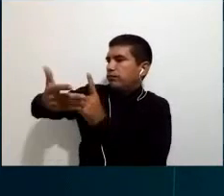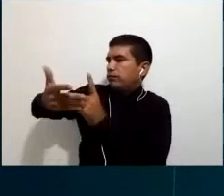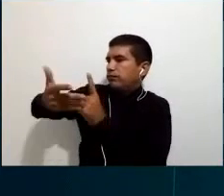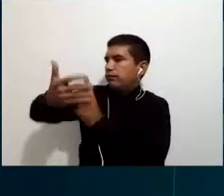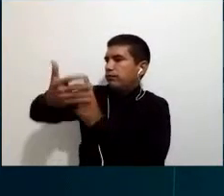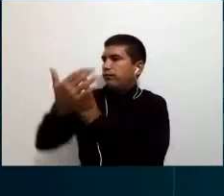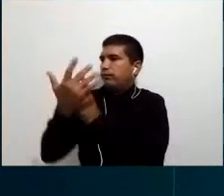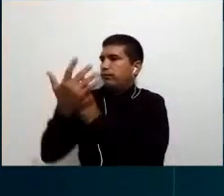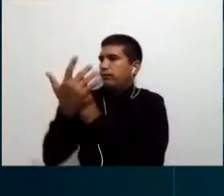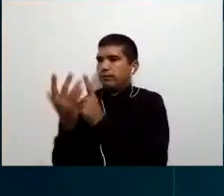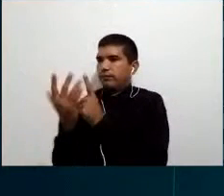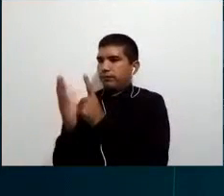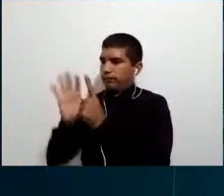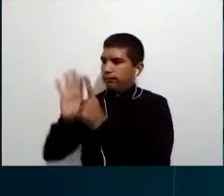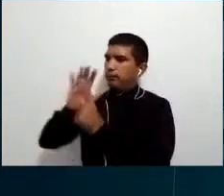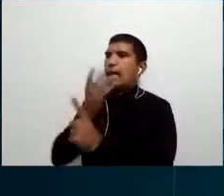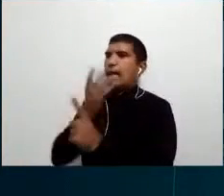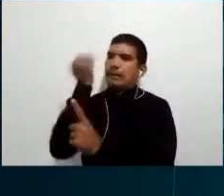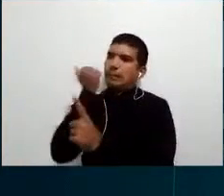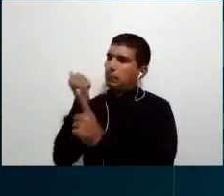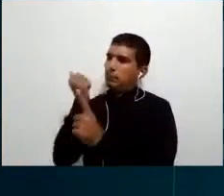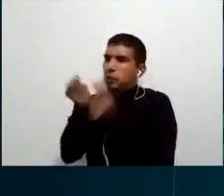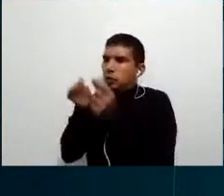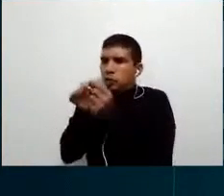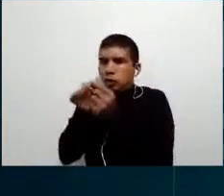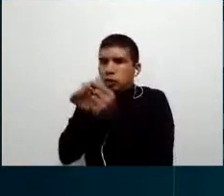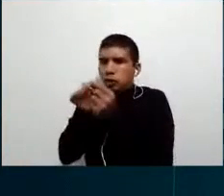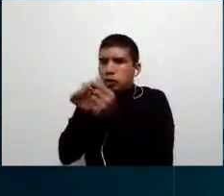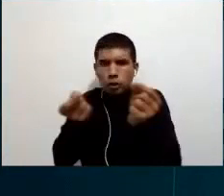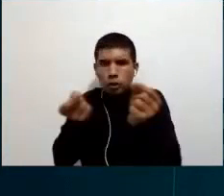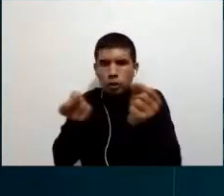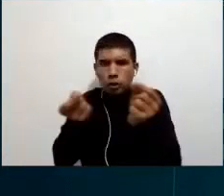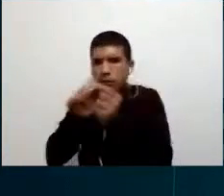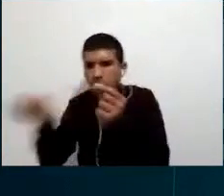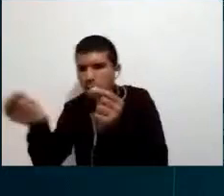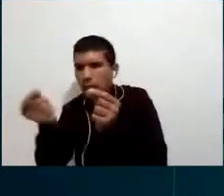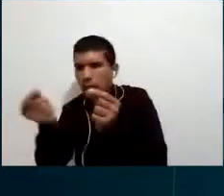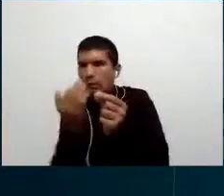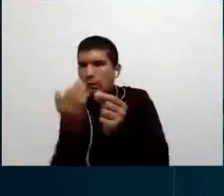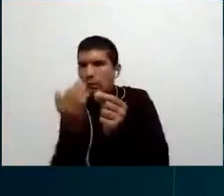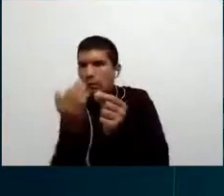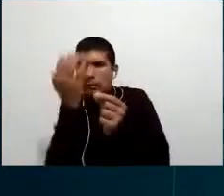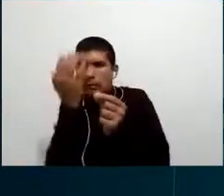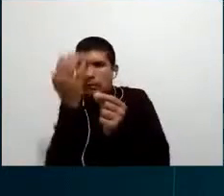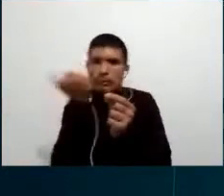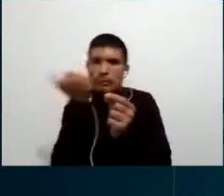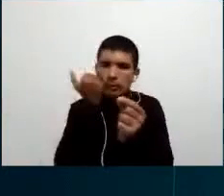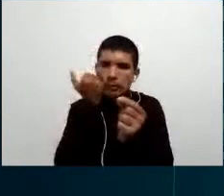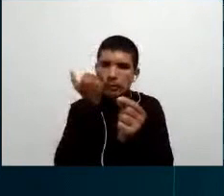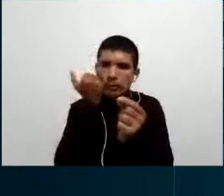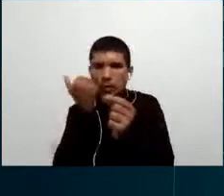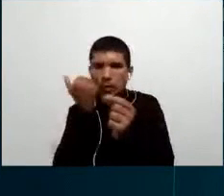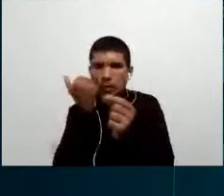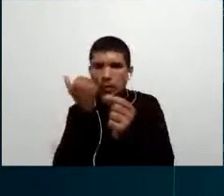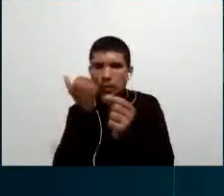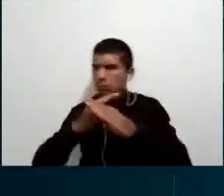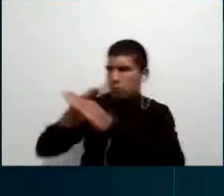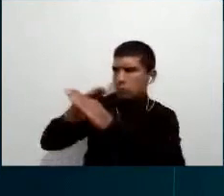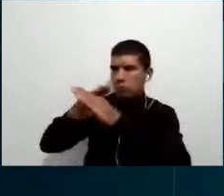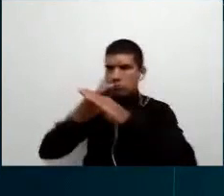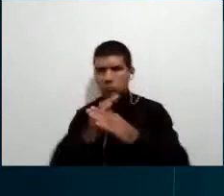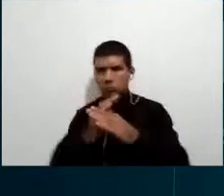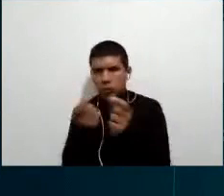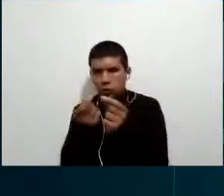Pero ¿qué se está haciendo a nivel mundial? Los grandes fabricantes, como les mencioné